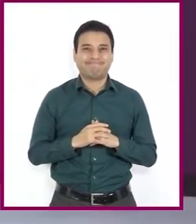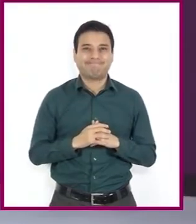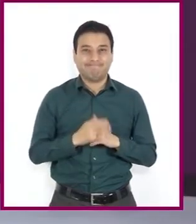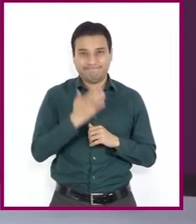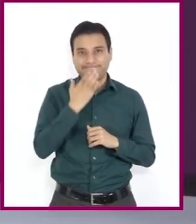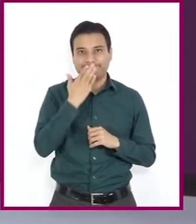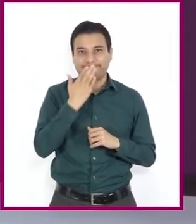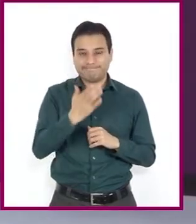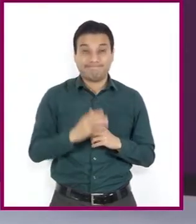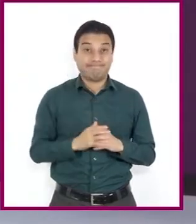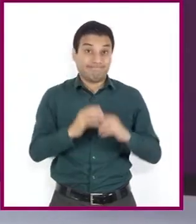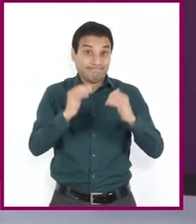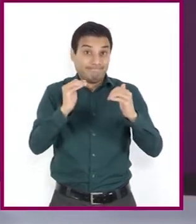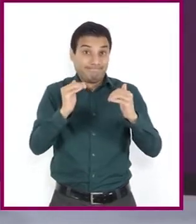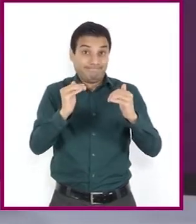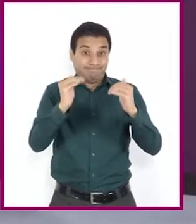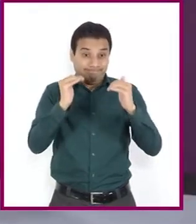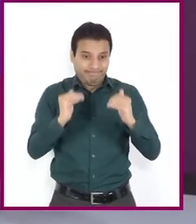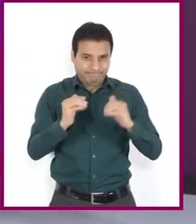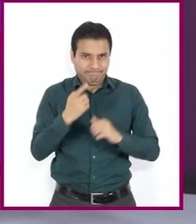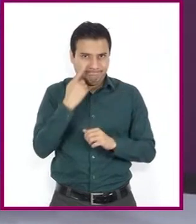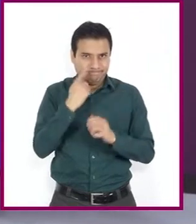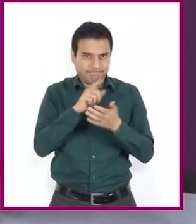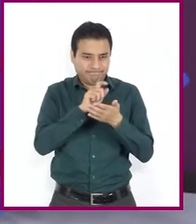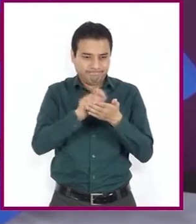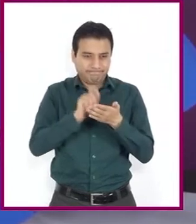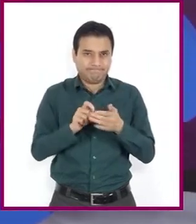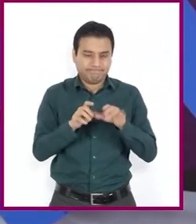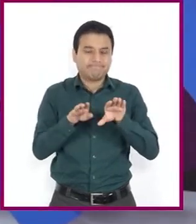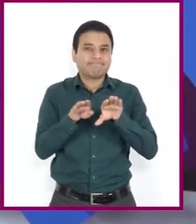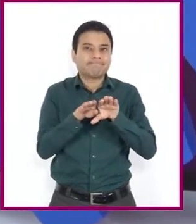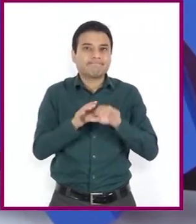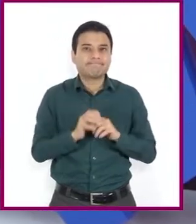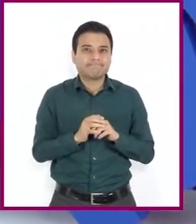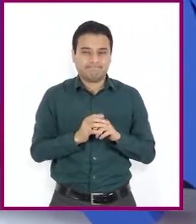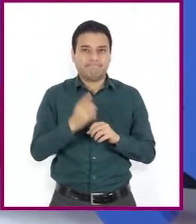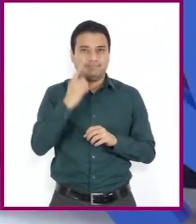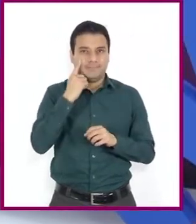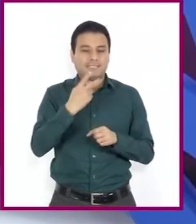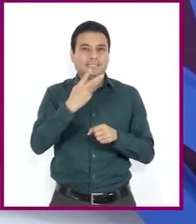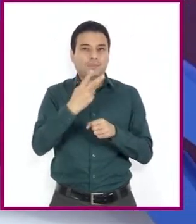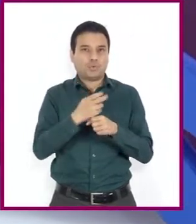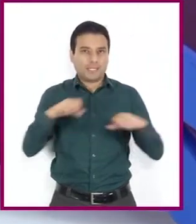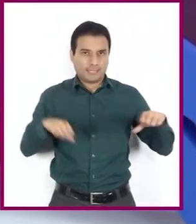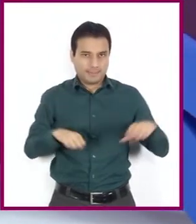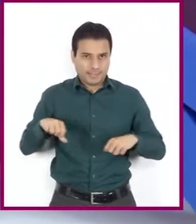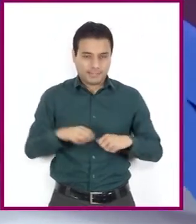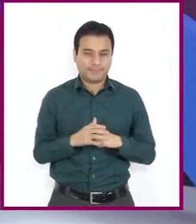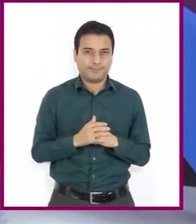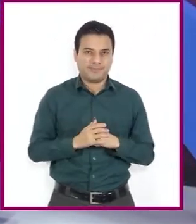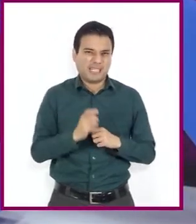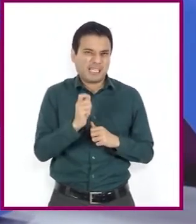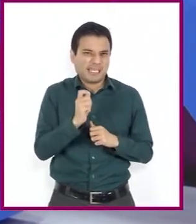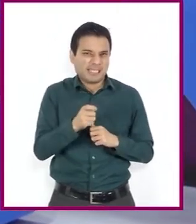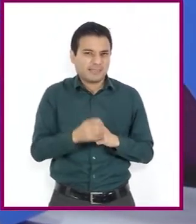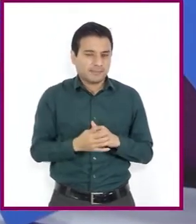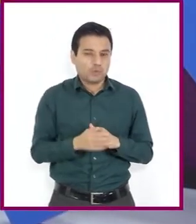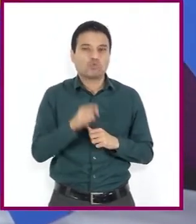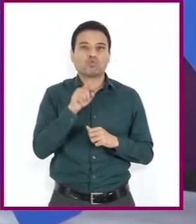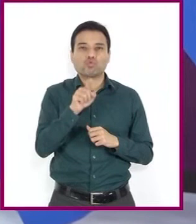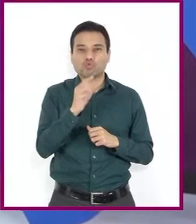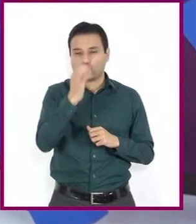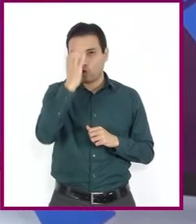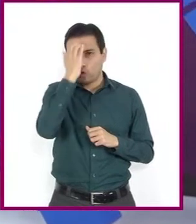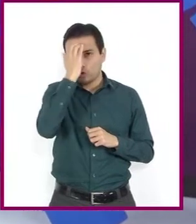Bien, ahora para seguir llenando esta tabla, pasemos al segundo reto, el cual consiste en identificar